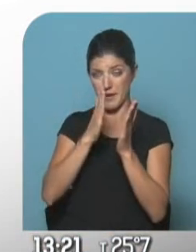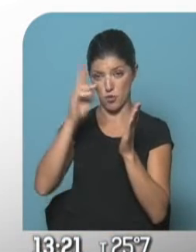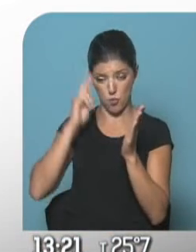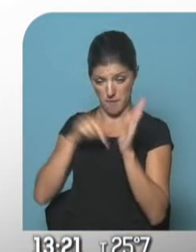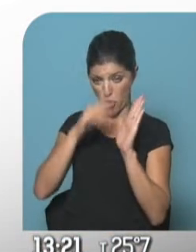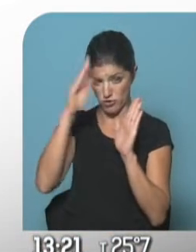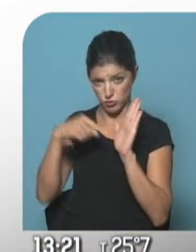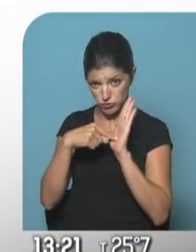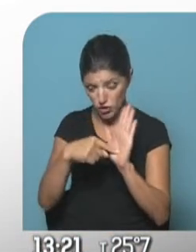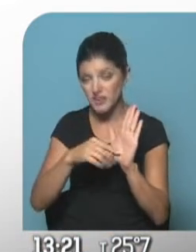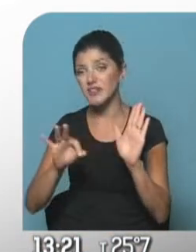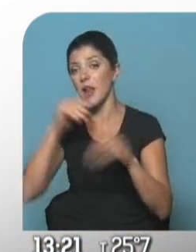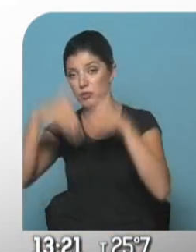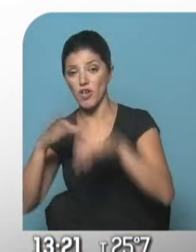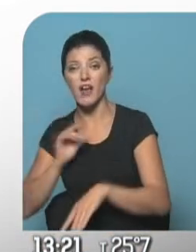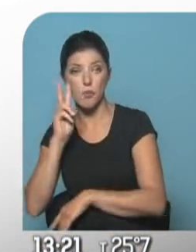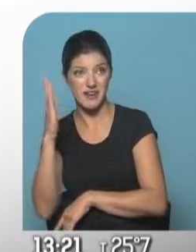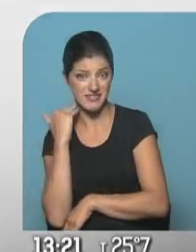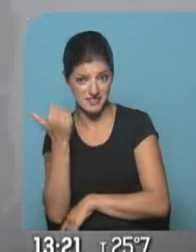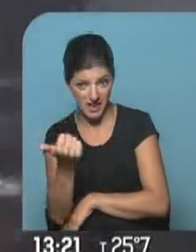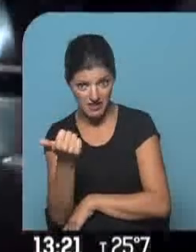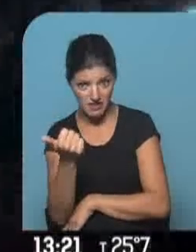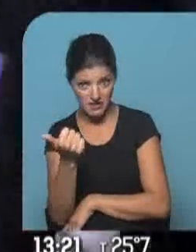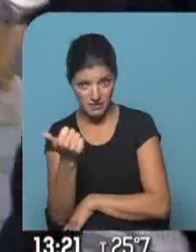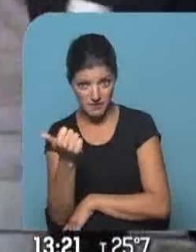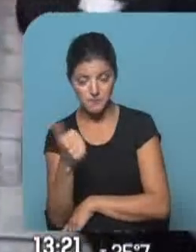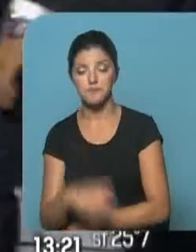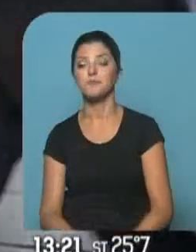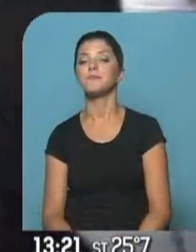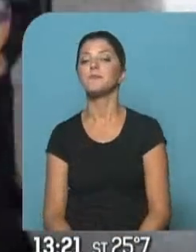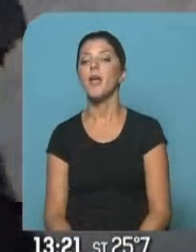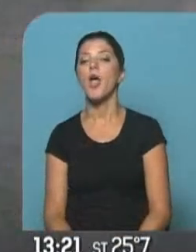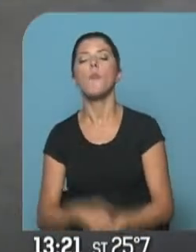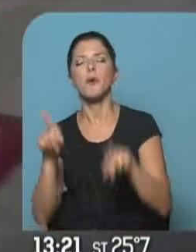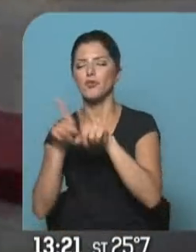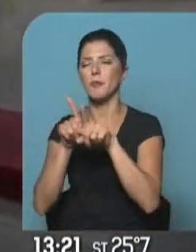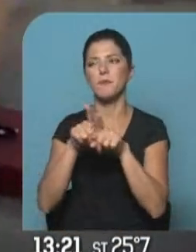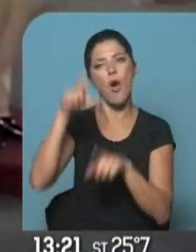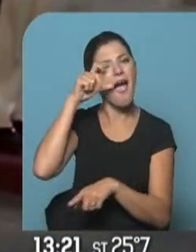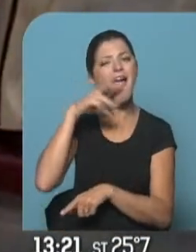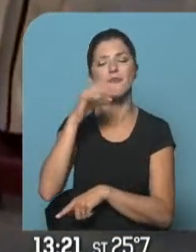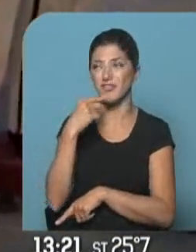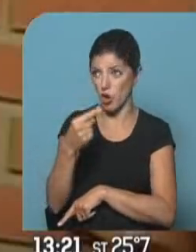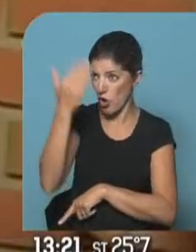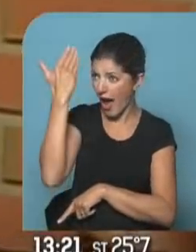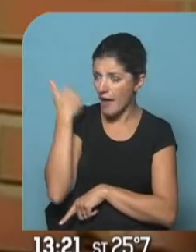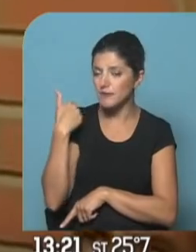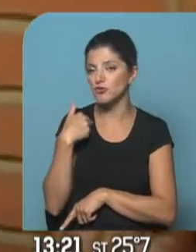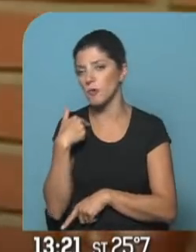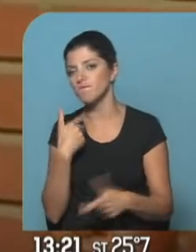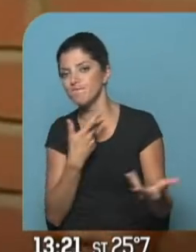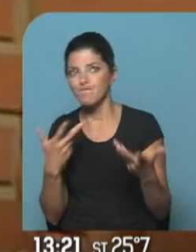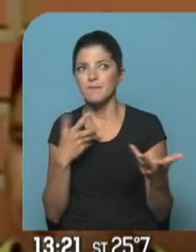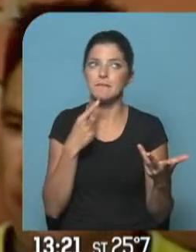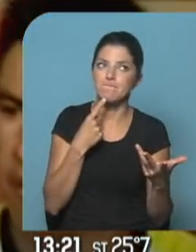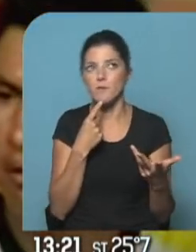de 2016. Y la posición estadounidense le permitió a Evo Morales declarar que si antes no estaba tan